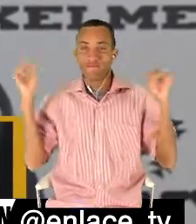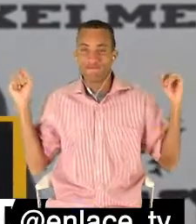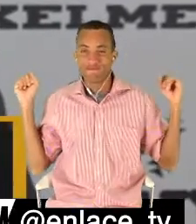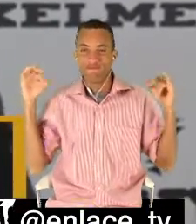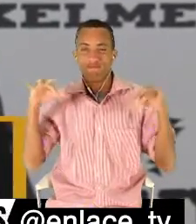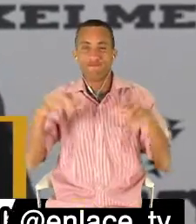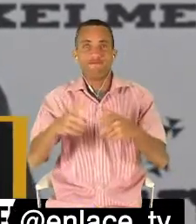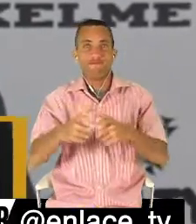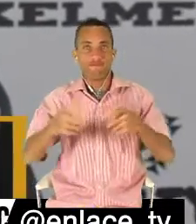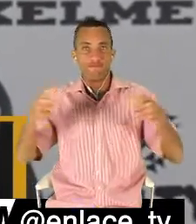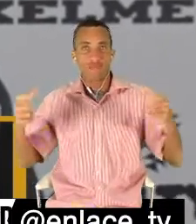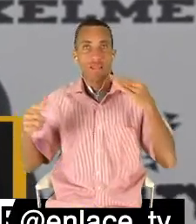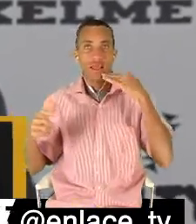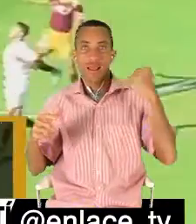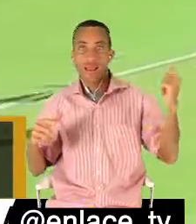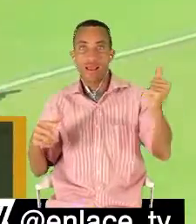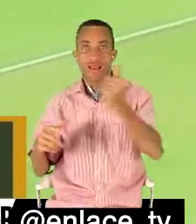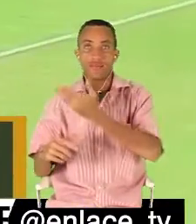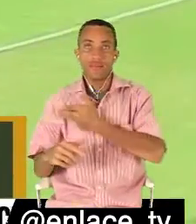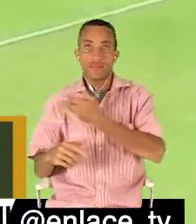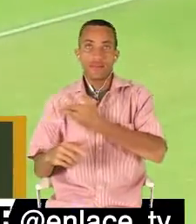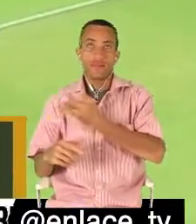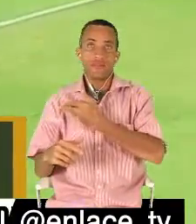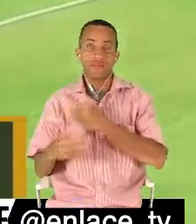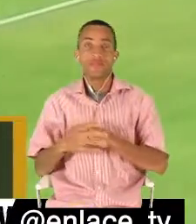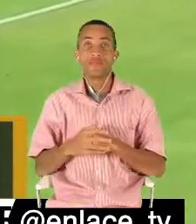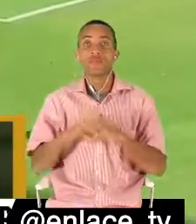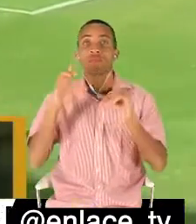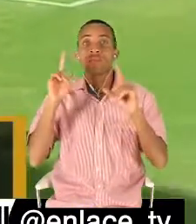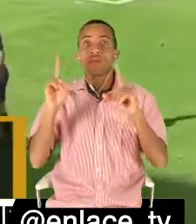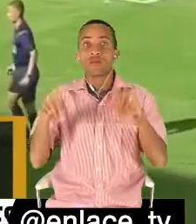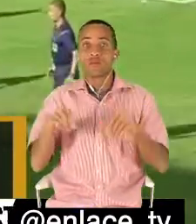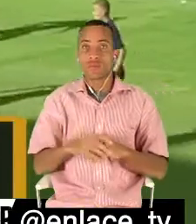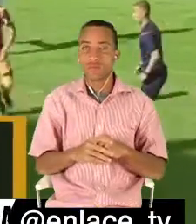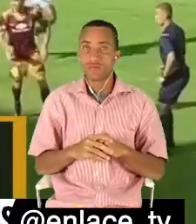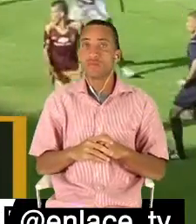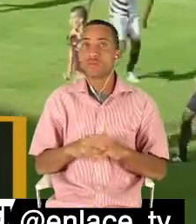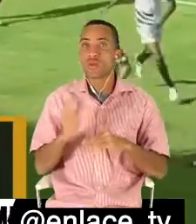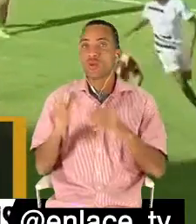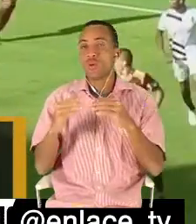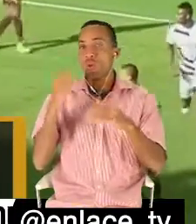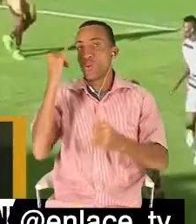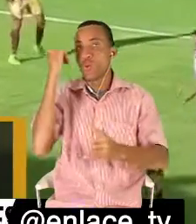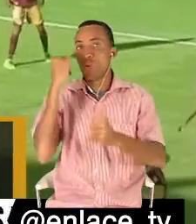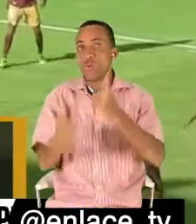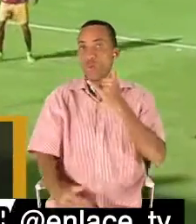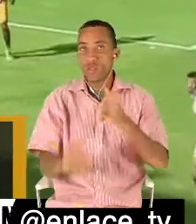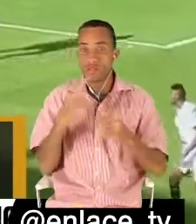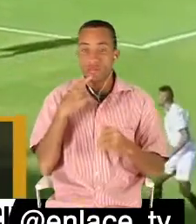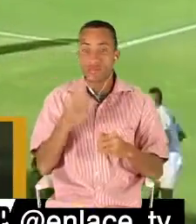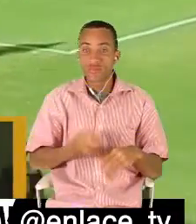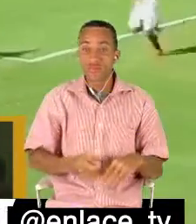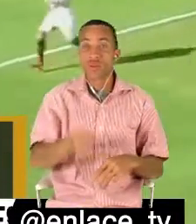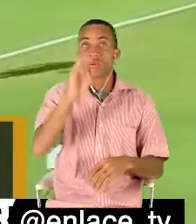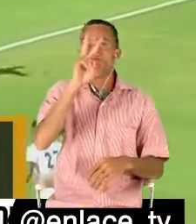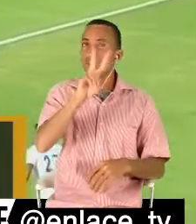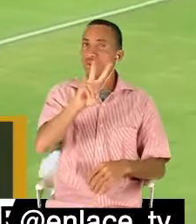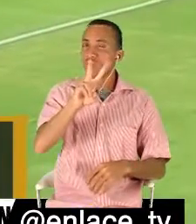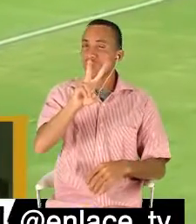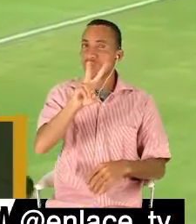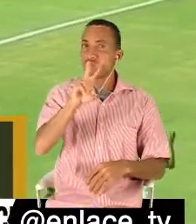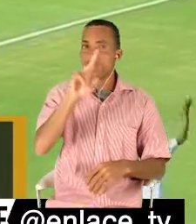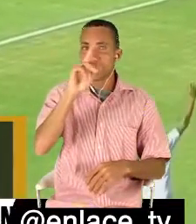asistencia de las madres barranqueñas. Los petroleros y atesados abren la última jornada y cerrarán el domingo 29 de mayo Jaguares